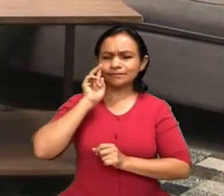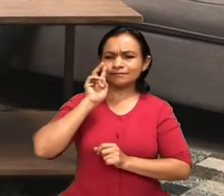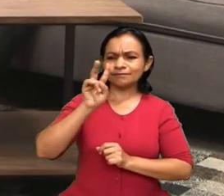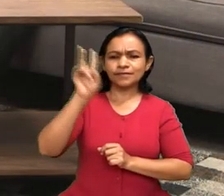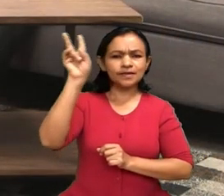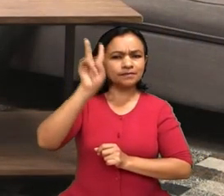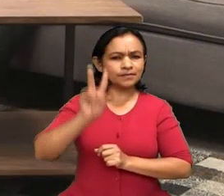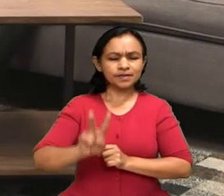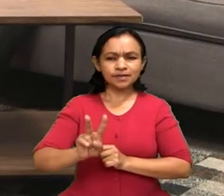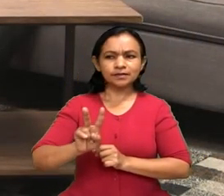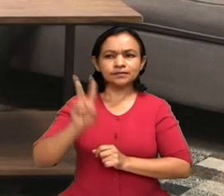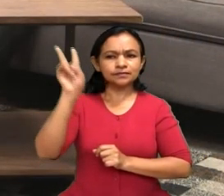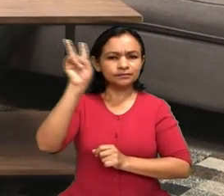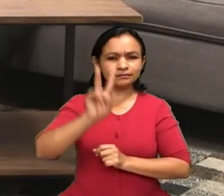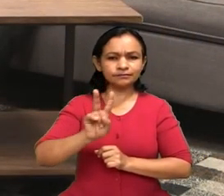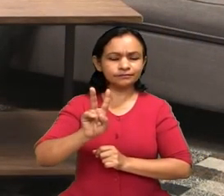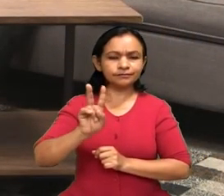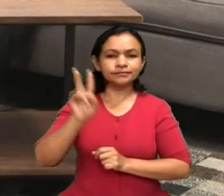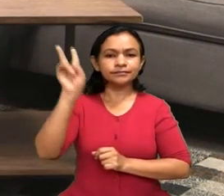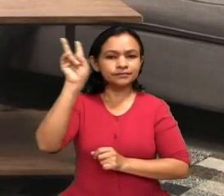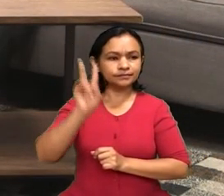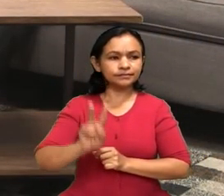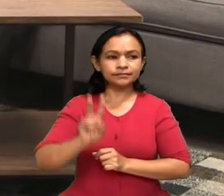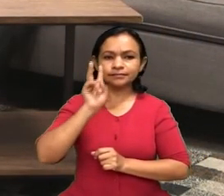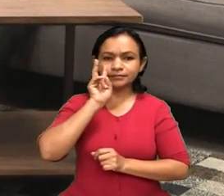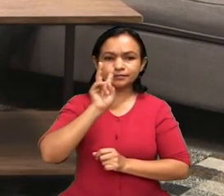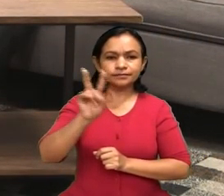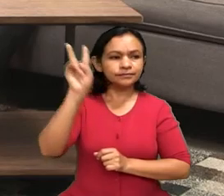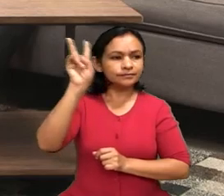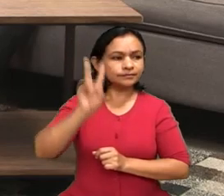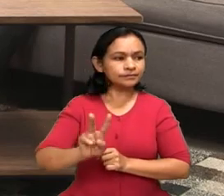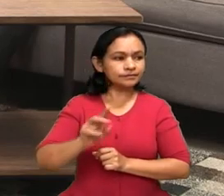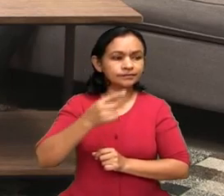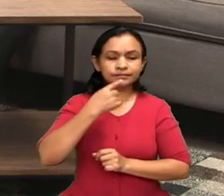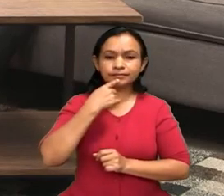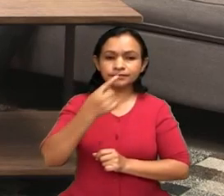Venezuela. Exacto. Descaradamente en Venezuela. Es decir,